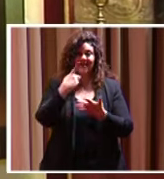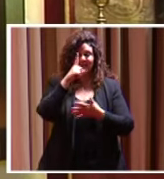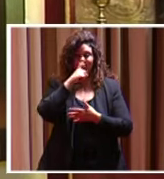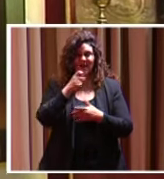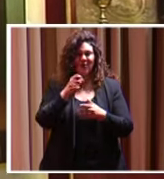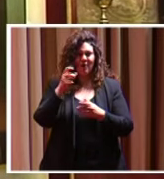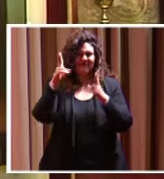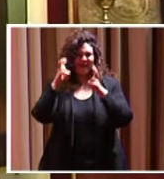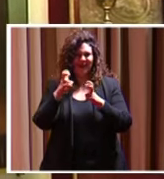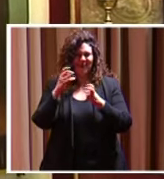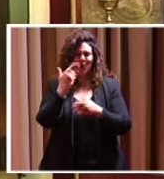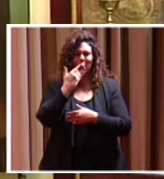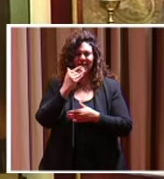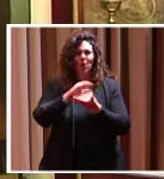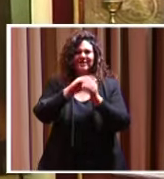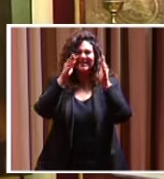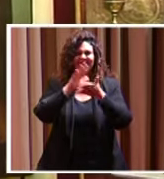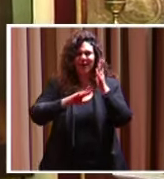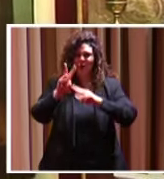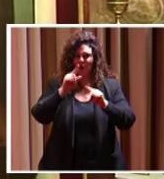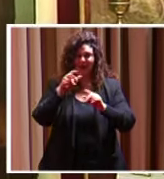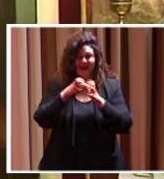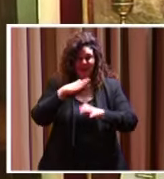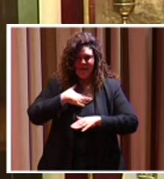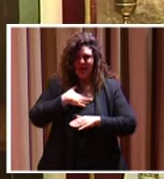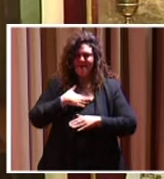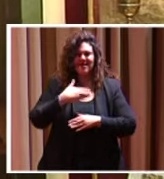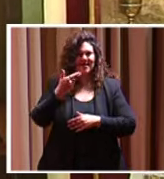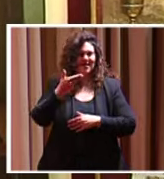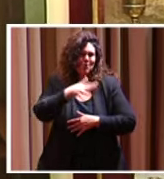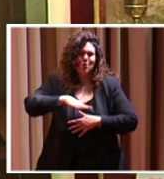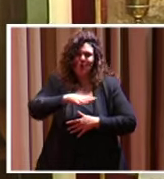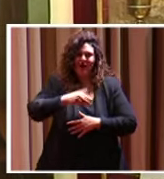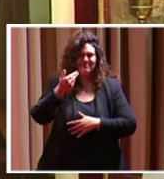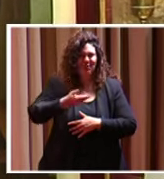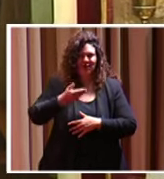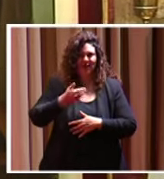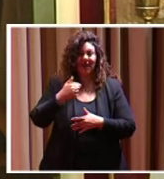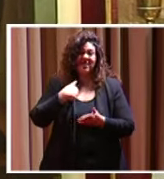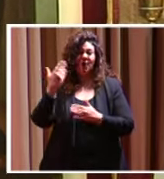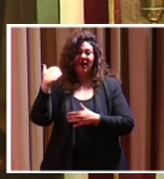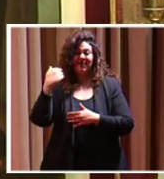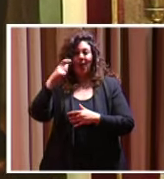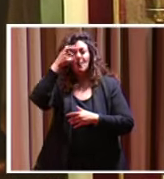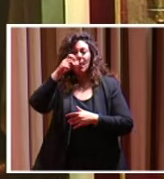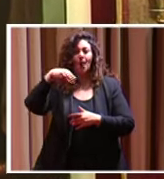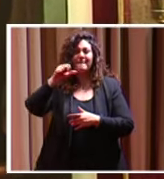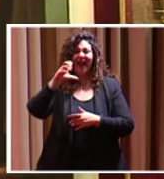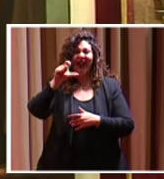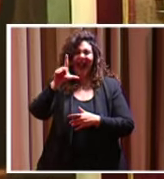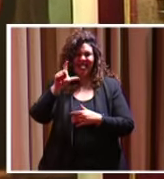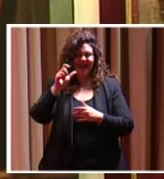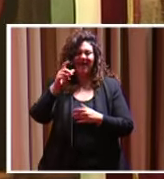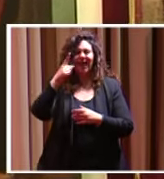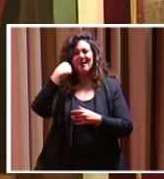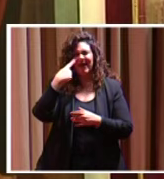Sacromonte, ha sido un lugar muy significado para mí. El que llega a Granada, yo venía de Macael, Almería, no sale de Granada sino es